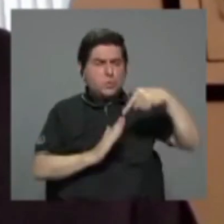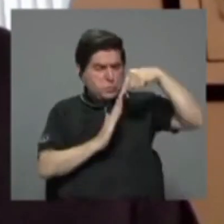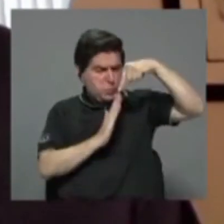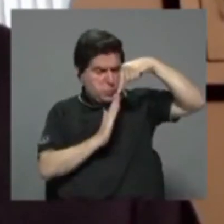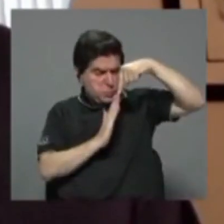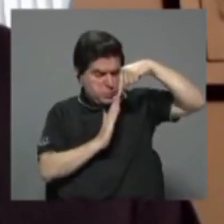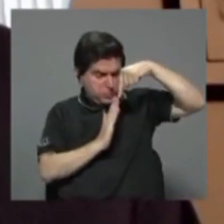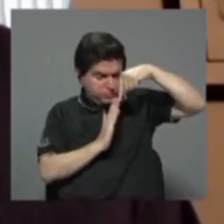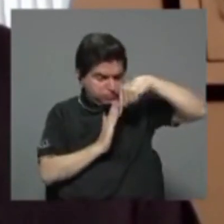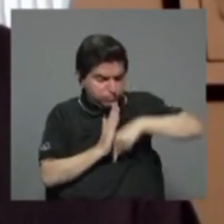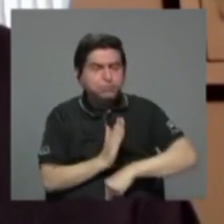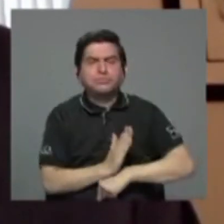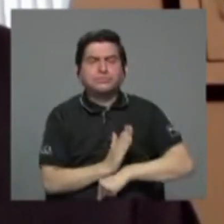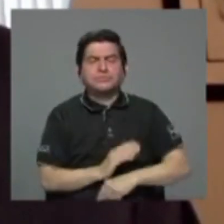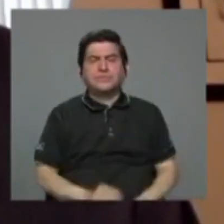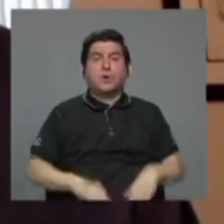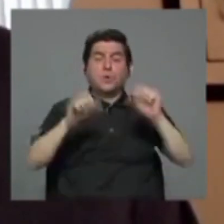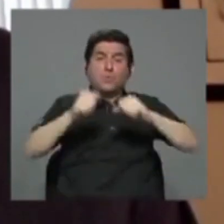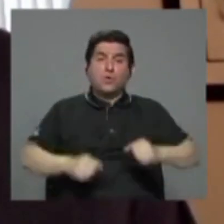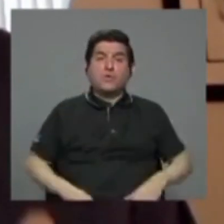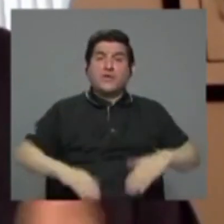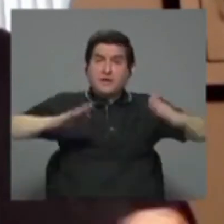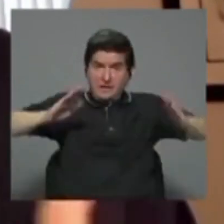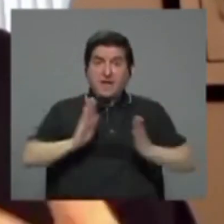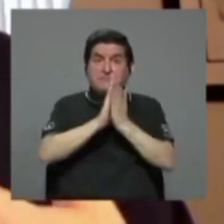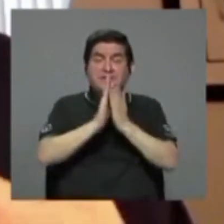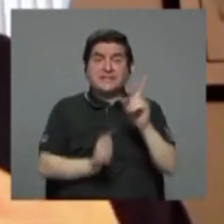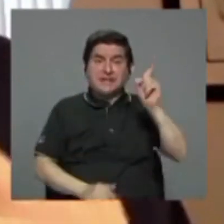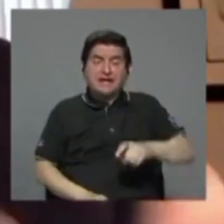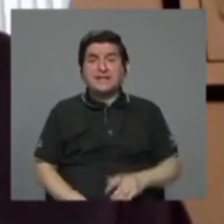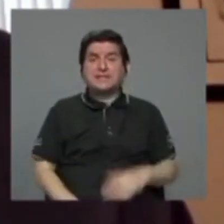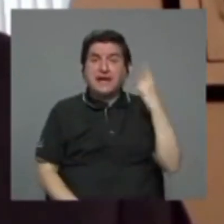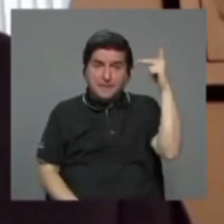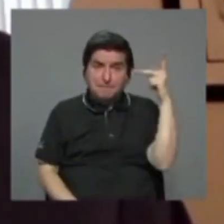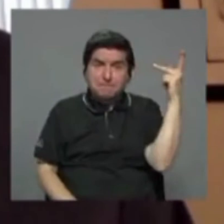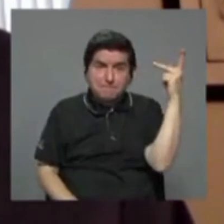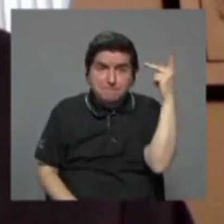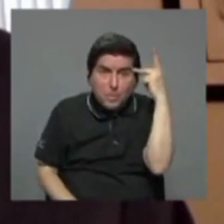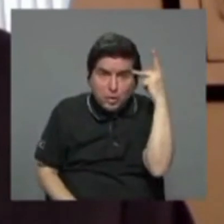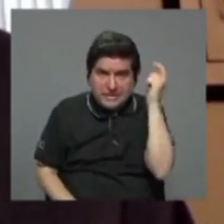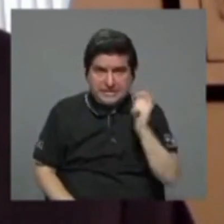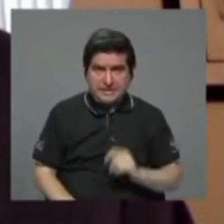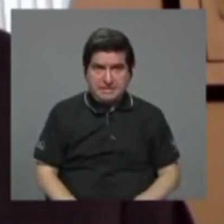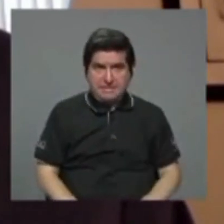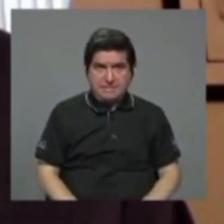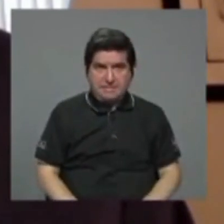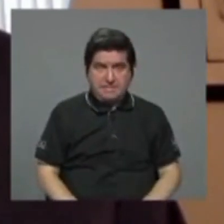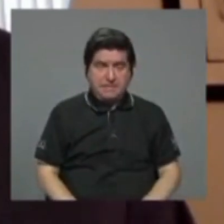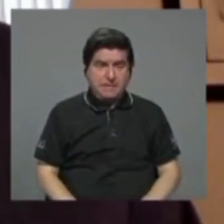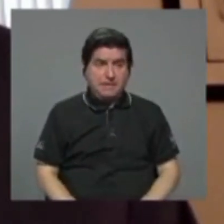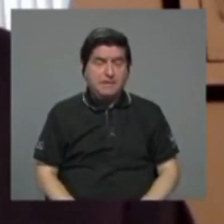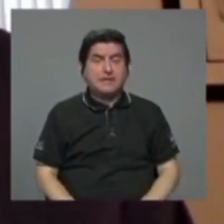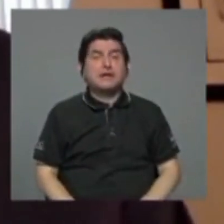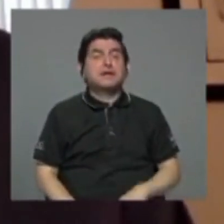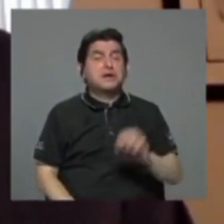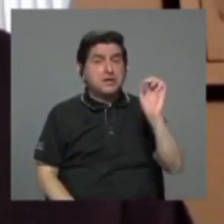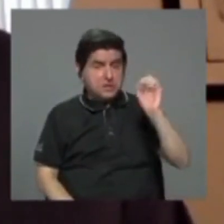profundos que para afrontarlos se necesita el tipo de políticas que se